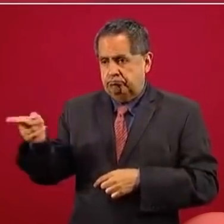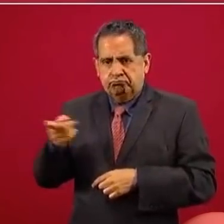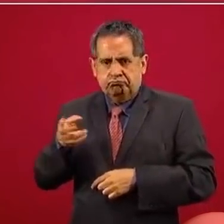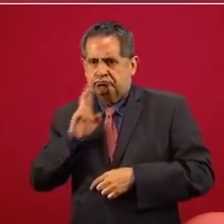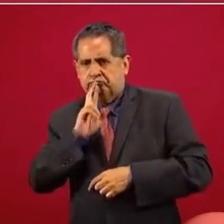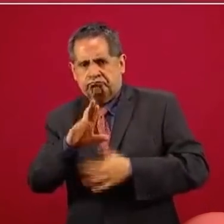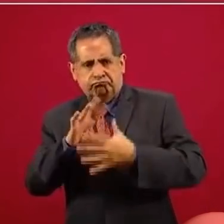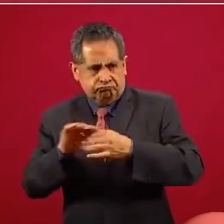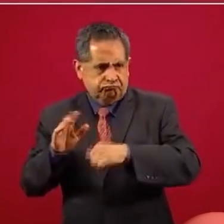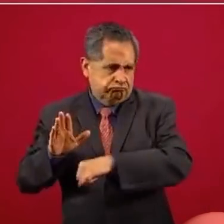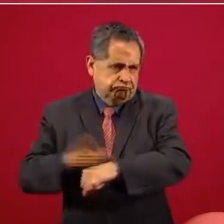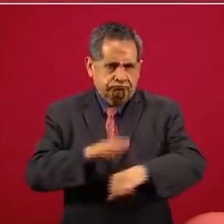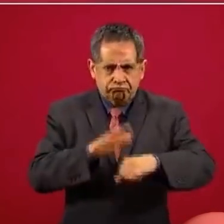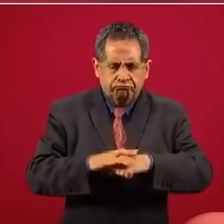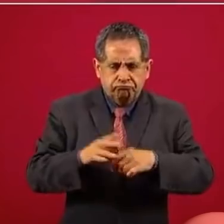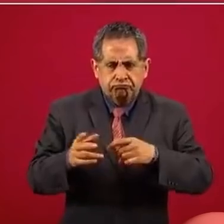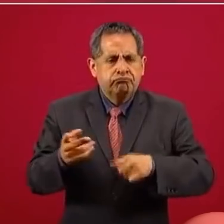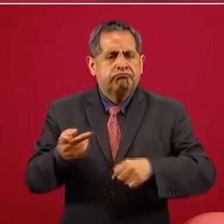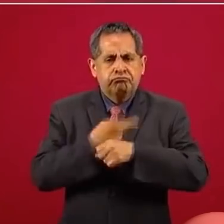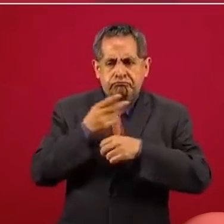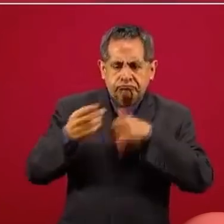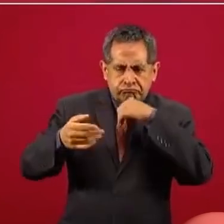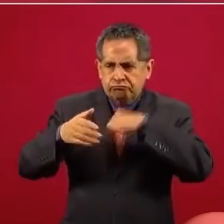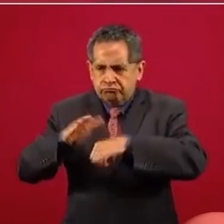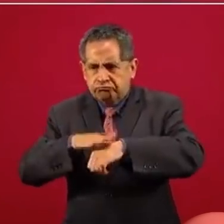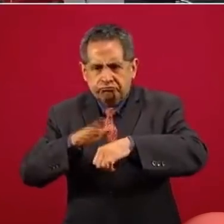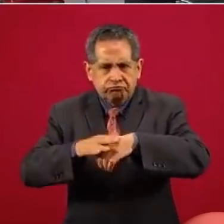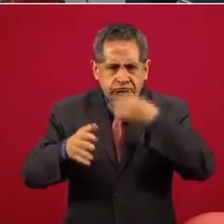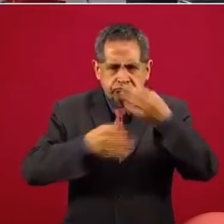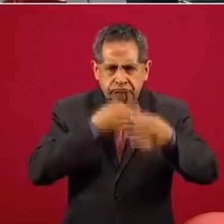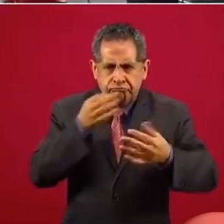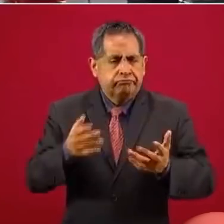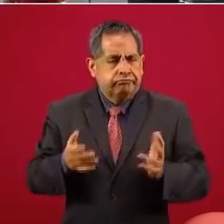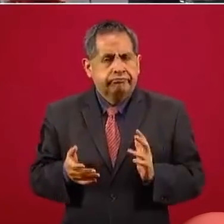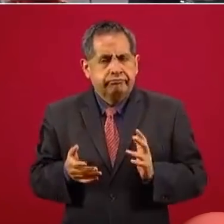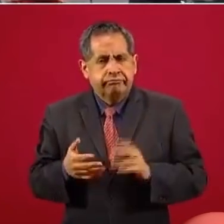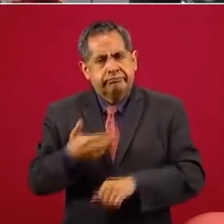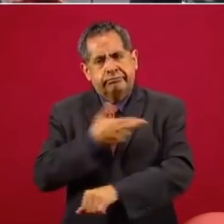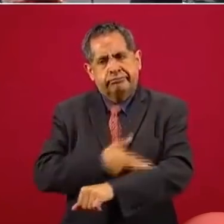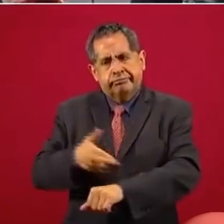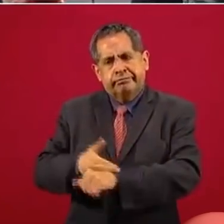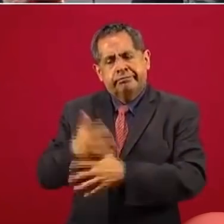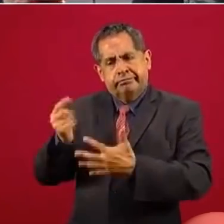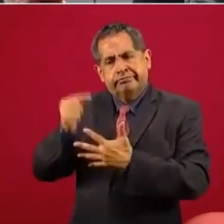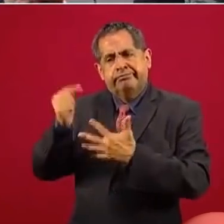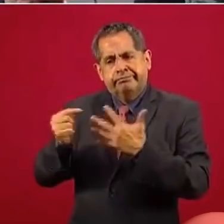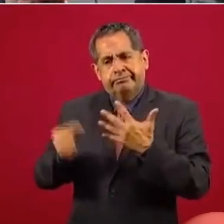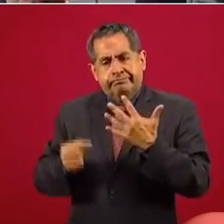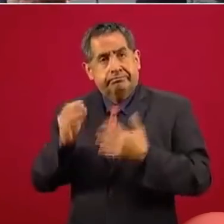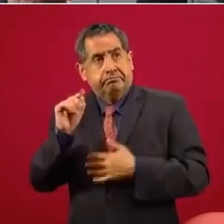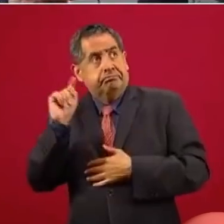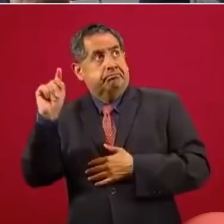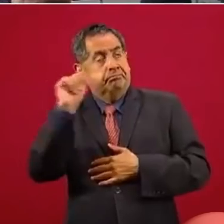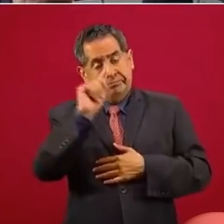responder de todo lo que están haciendo muchos